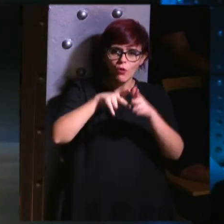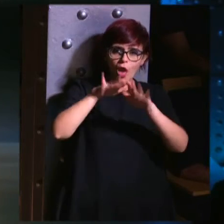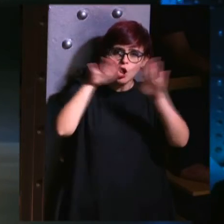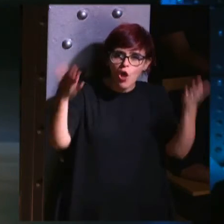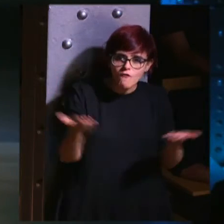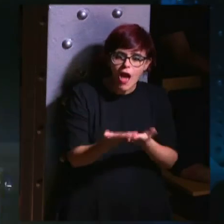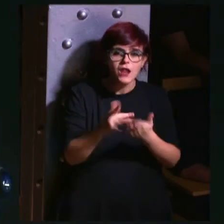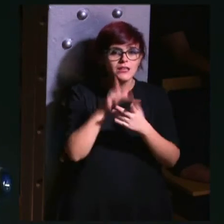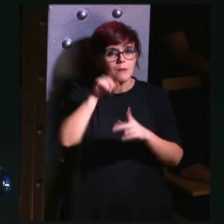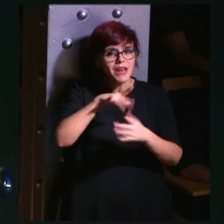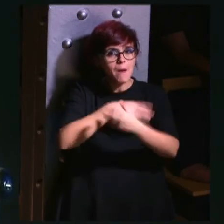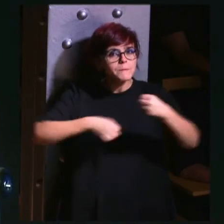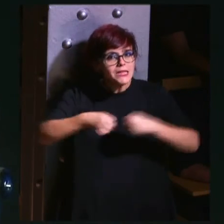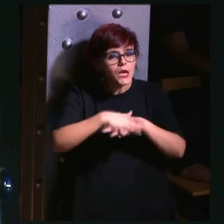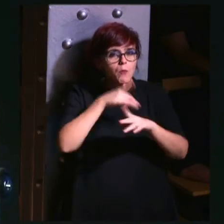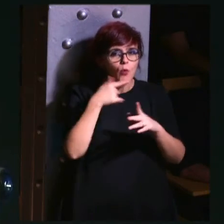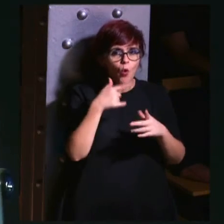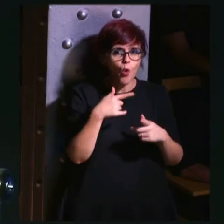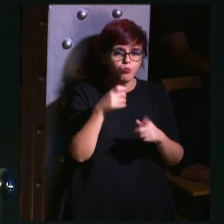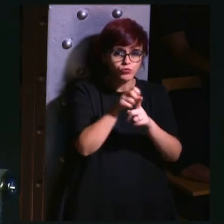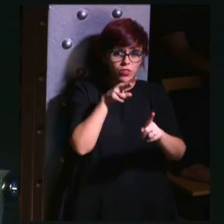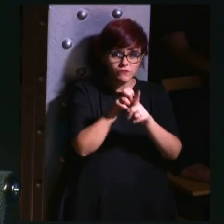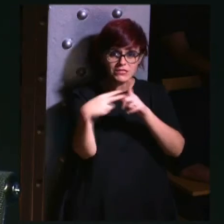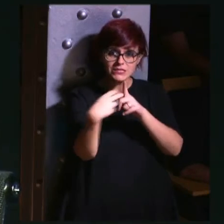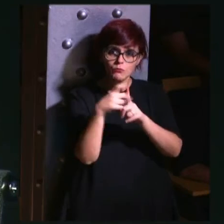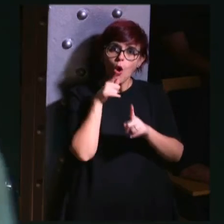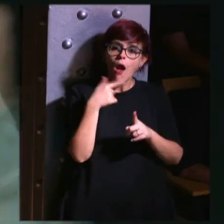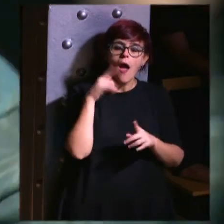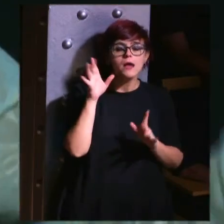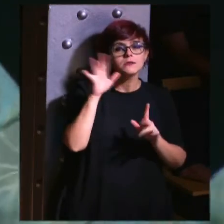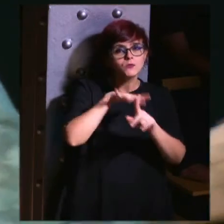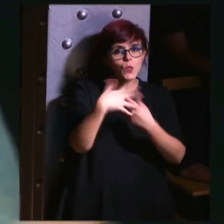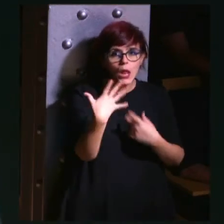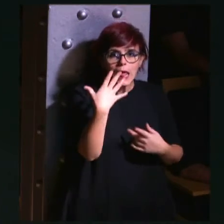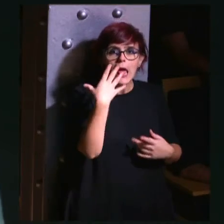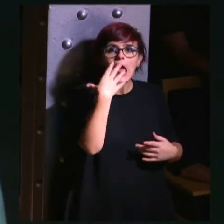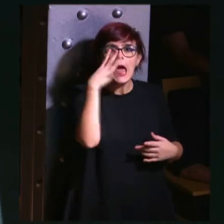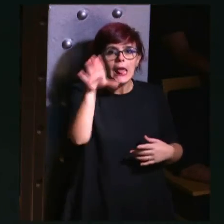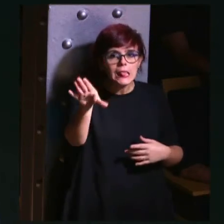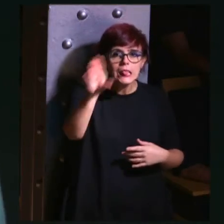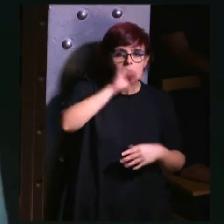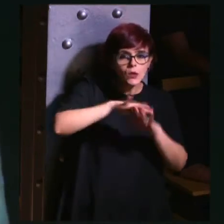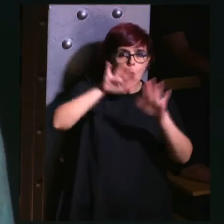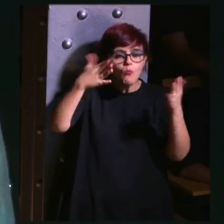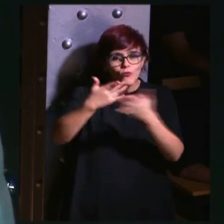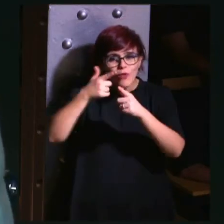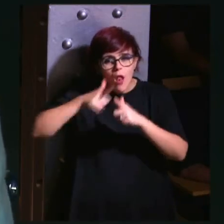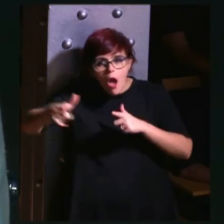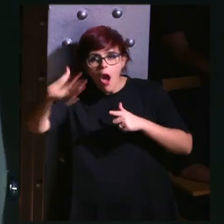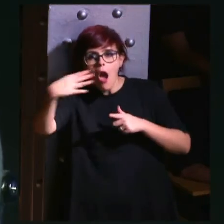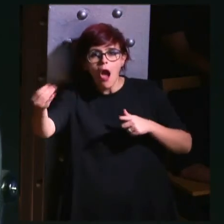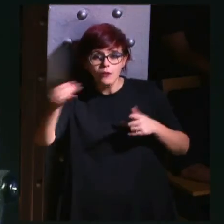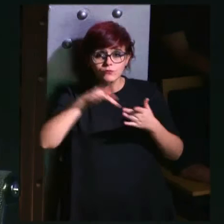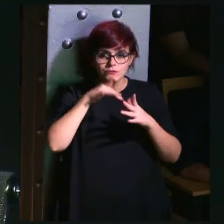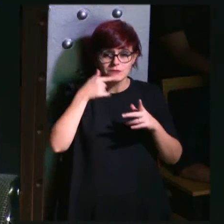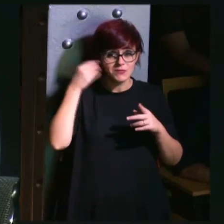más empática, una civilización mucho más empática, porque podemos comprender cómo es vivir al otro lado del mundo, la realidad virtual va a permitir esto por